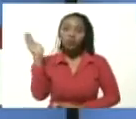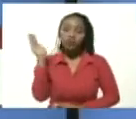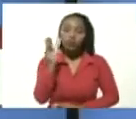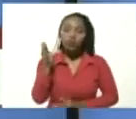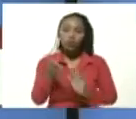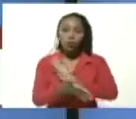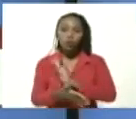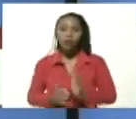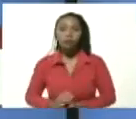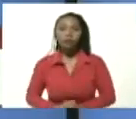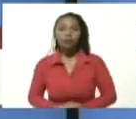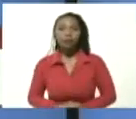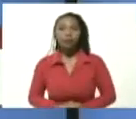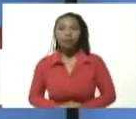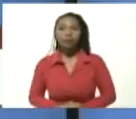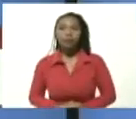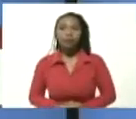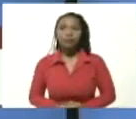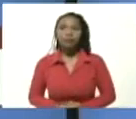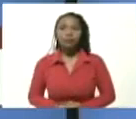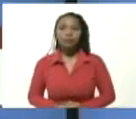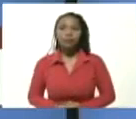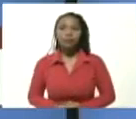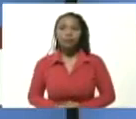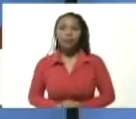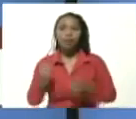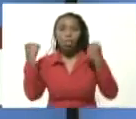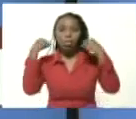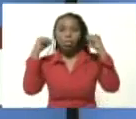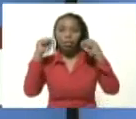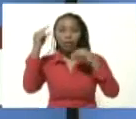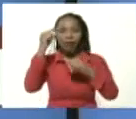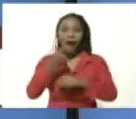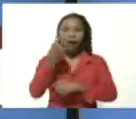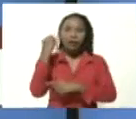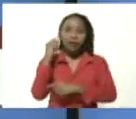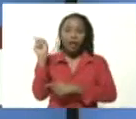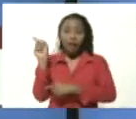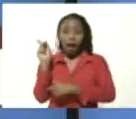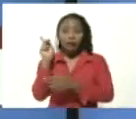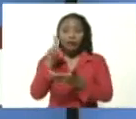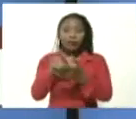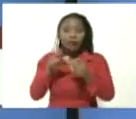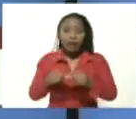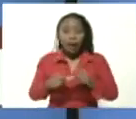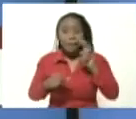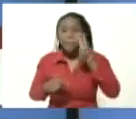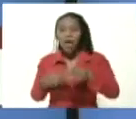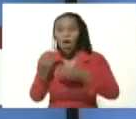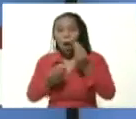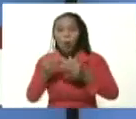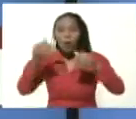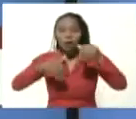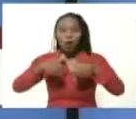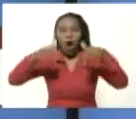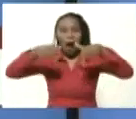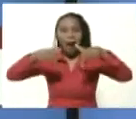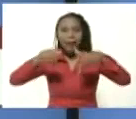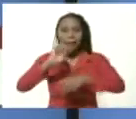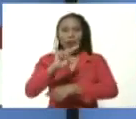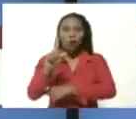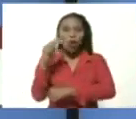el simulacro del día de ayer y que va a estar, entiendo, en las elecciones, ¿eh? una